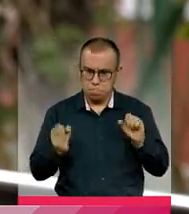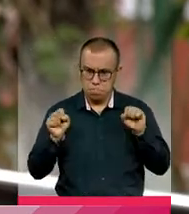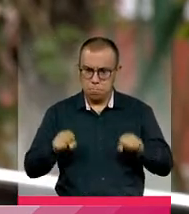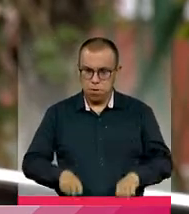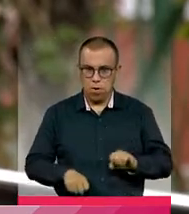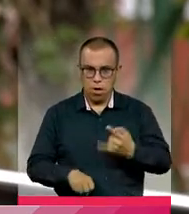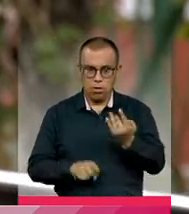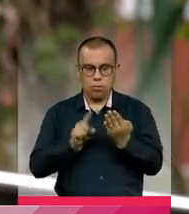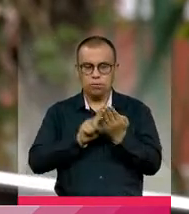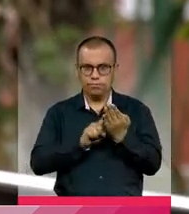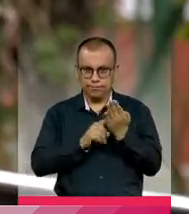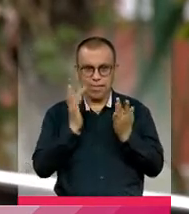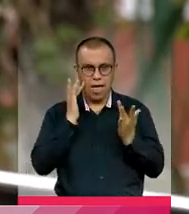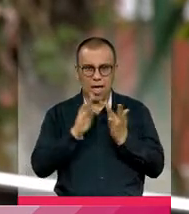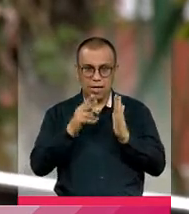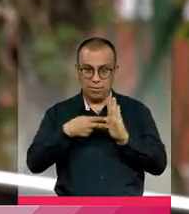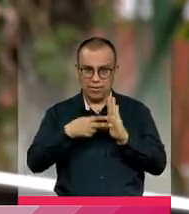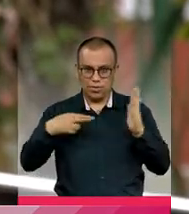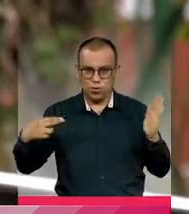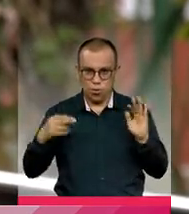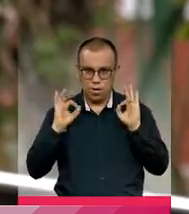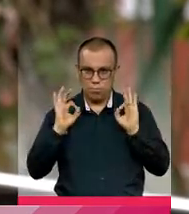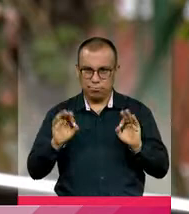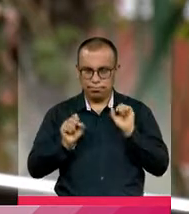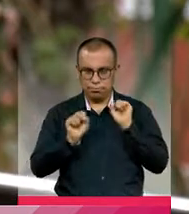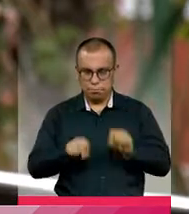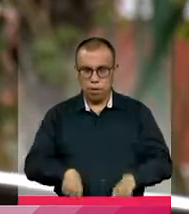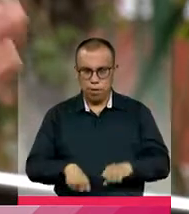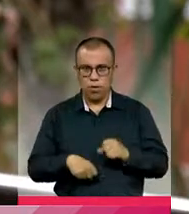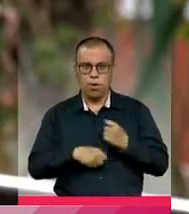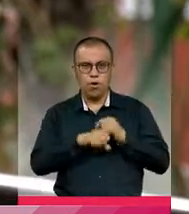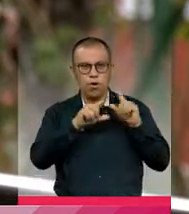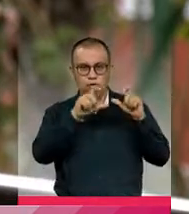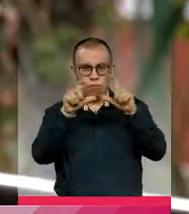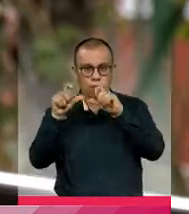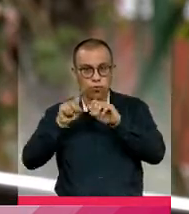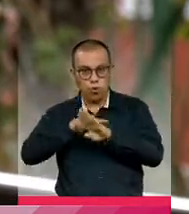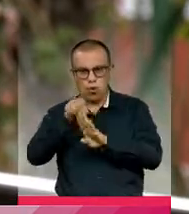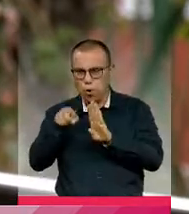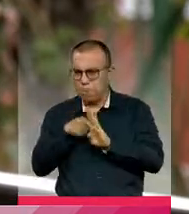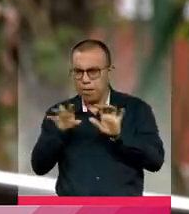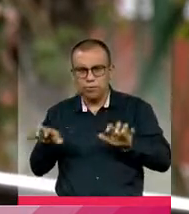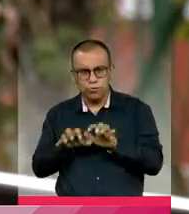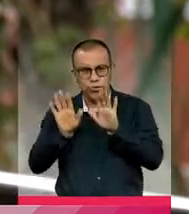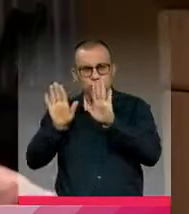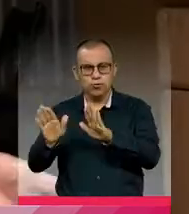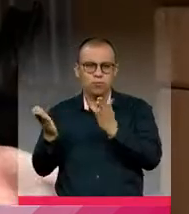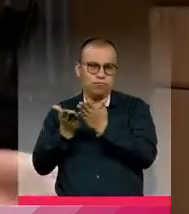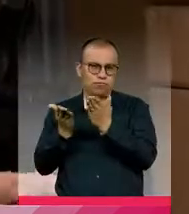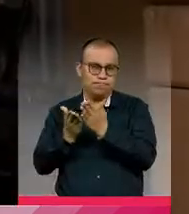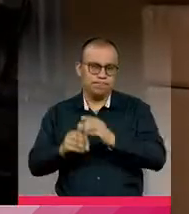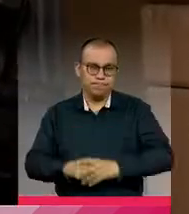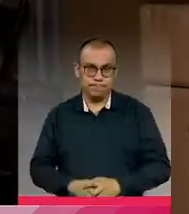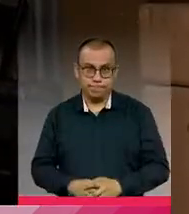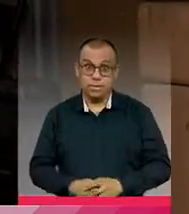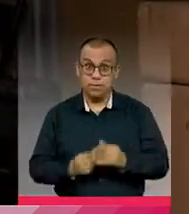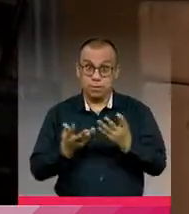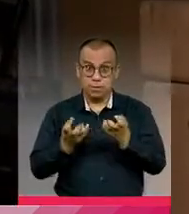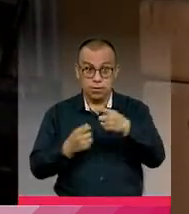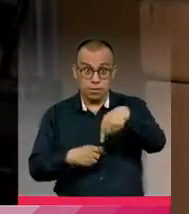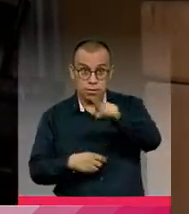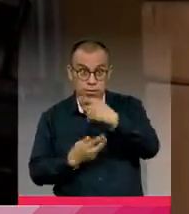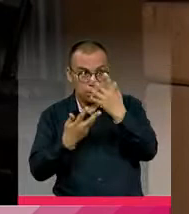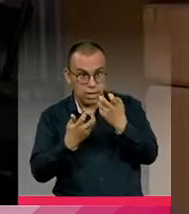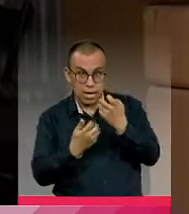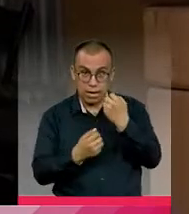celular de alta tecnología para sacarle las fotos y todo lo que ya necesita el estudio no olviden que los interesados en